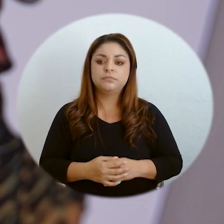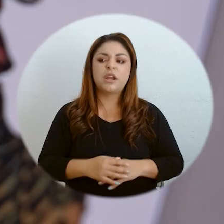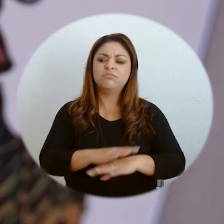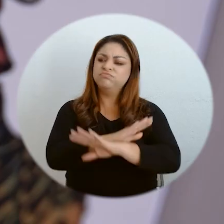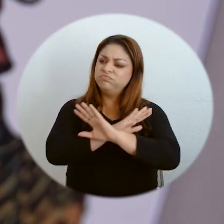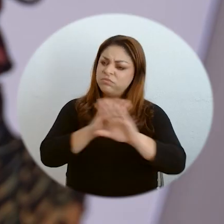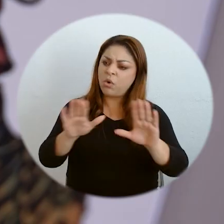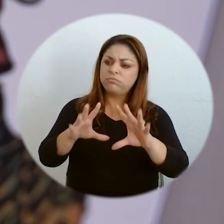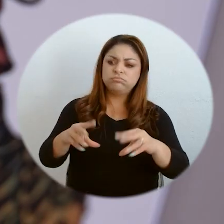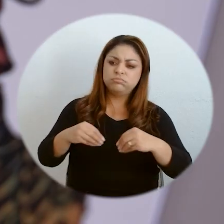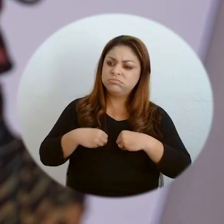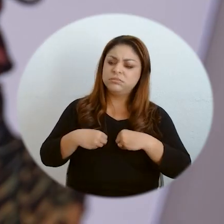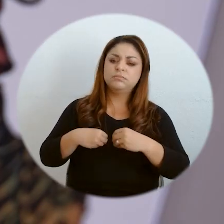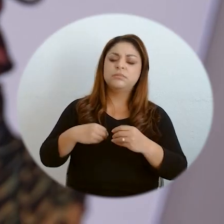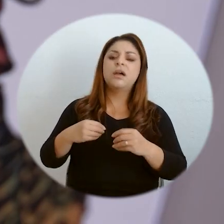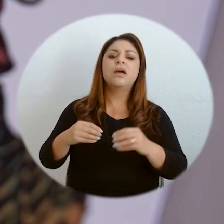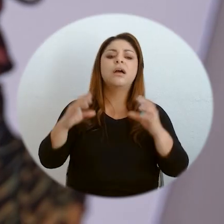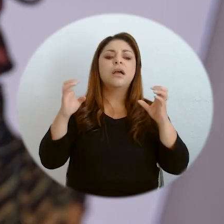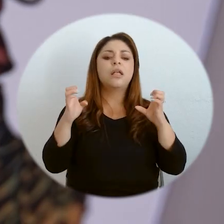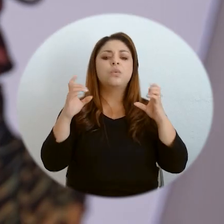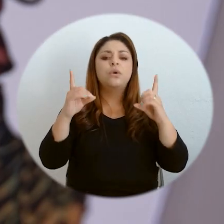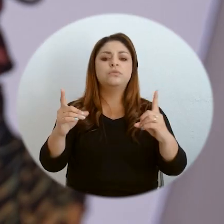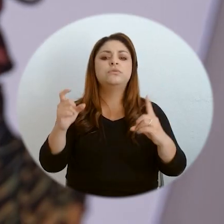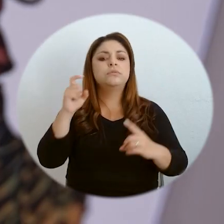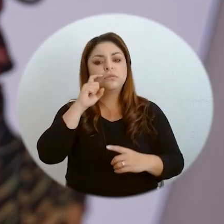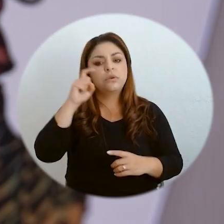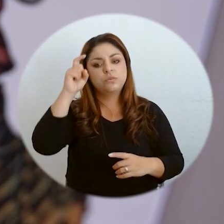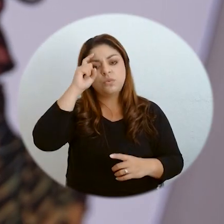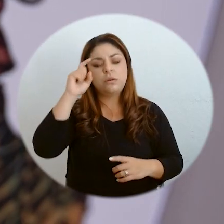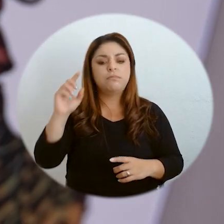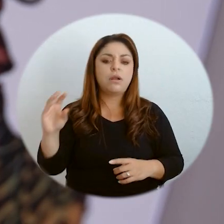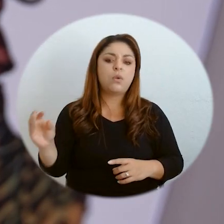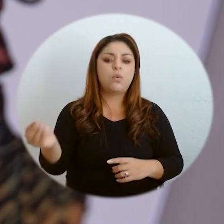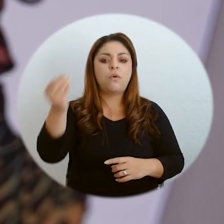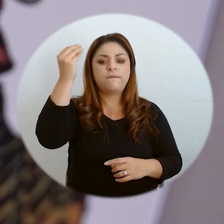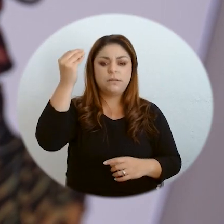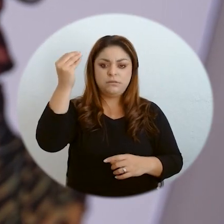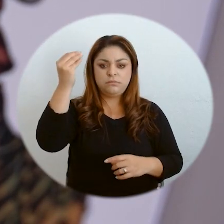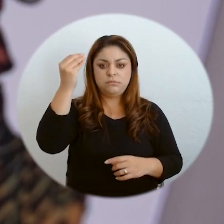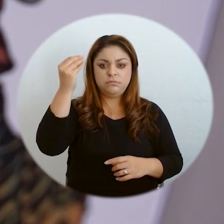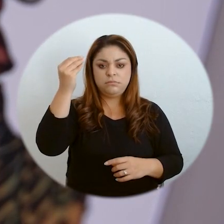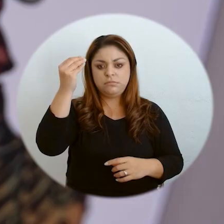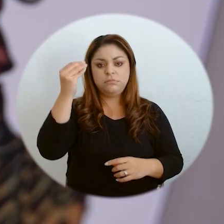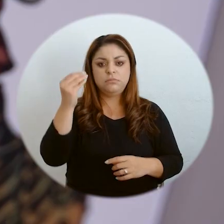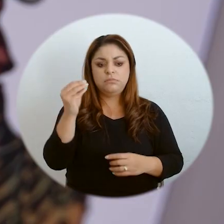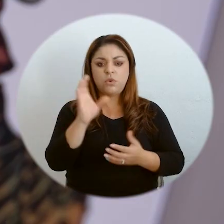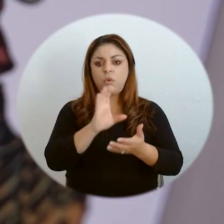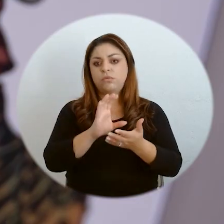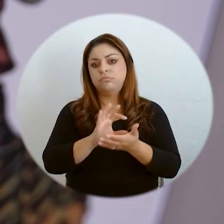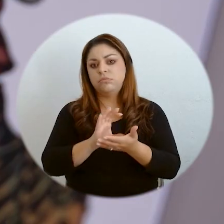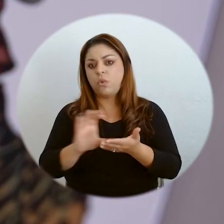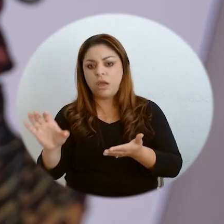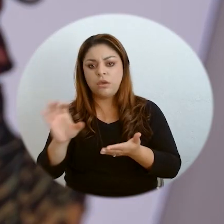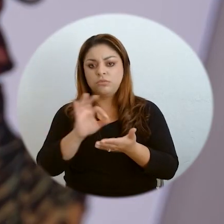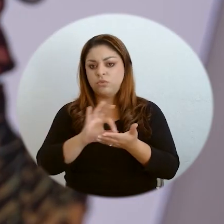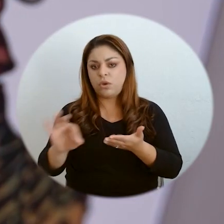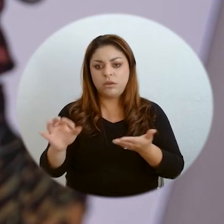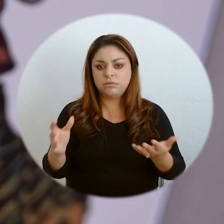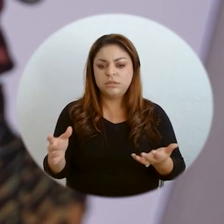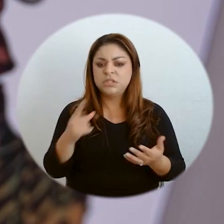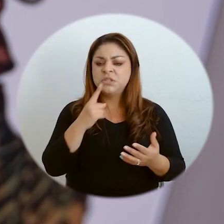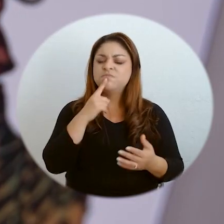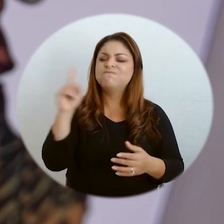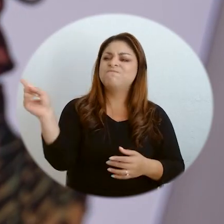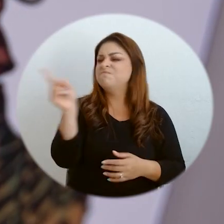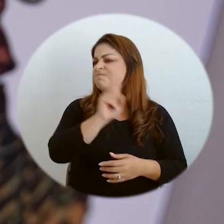todo el programa de educación sexual para los jóvenes, adolescentes del colegio. Hay una resistencia desde